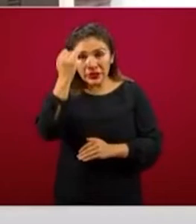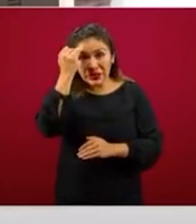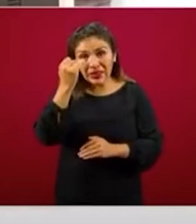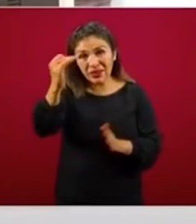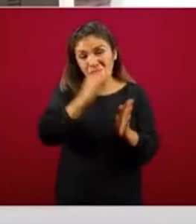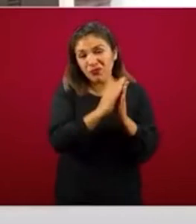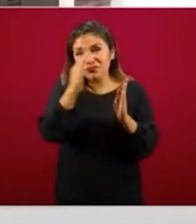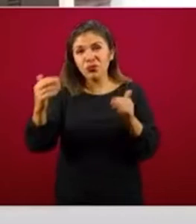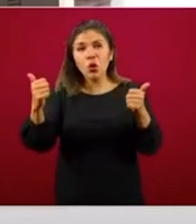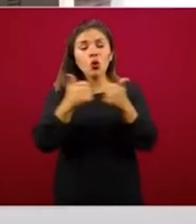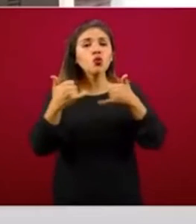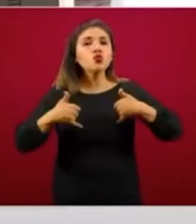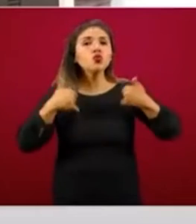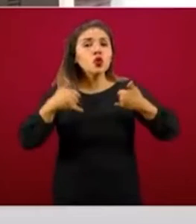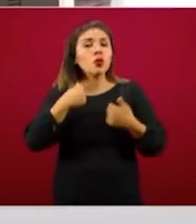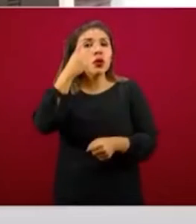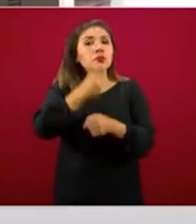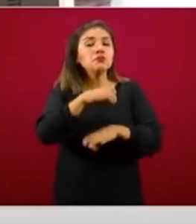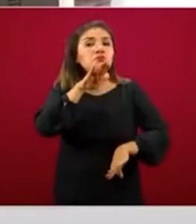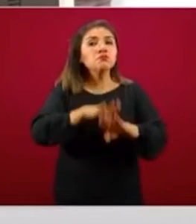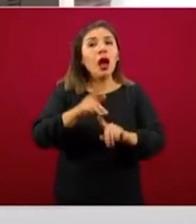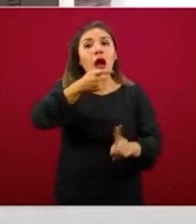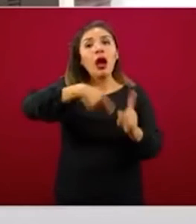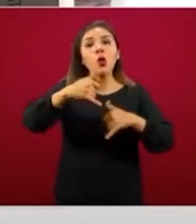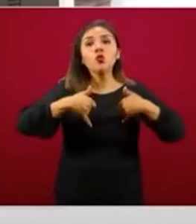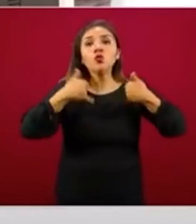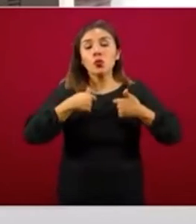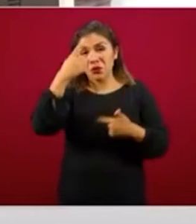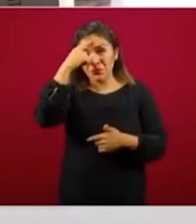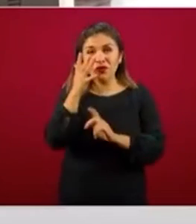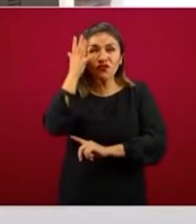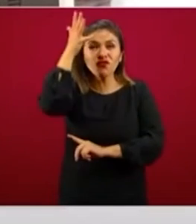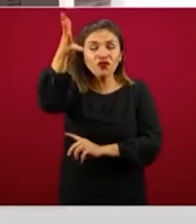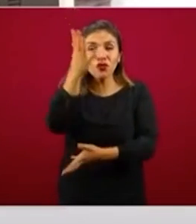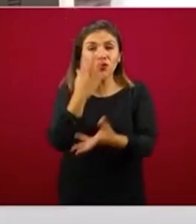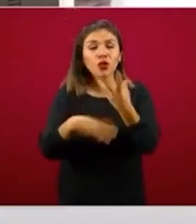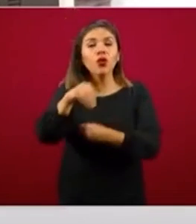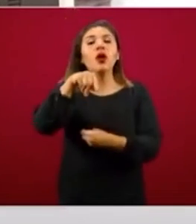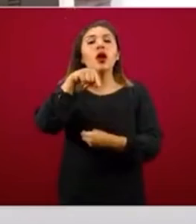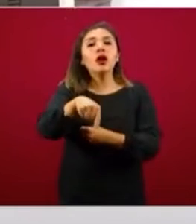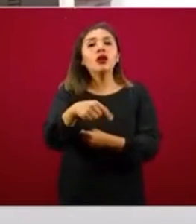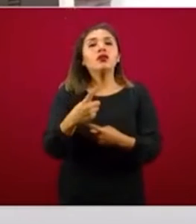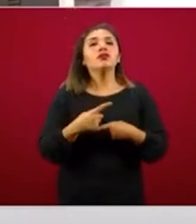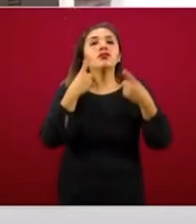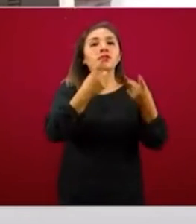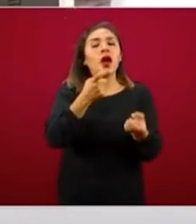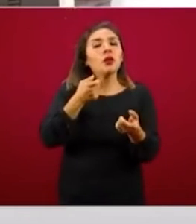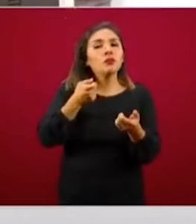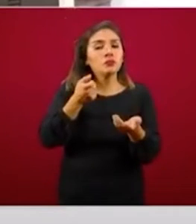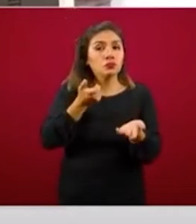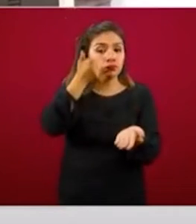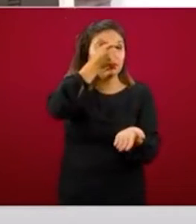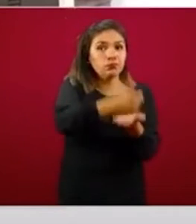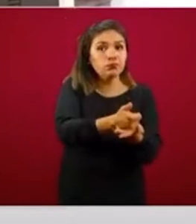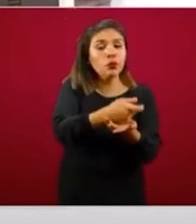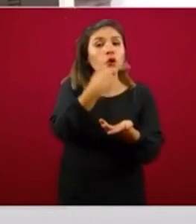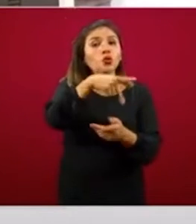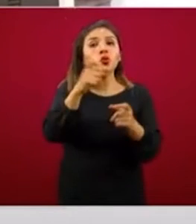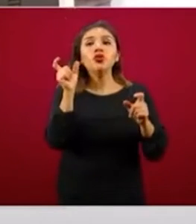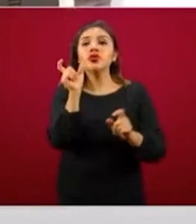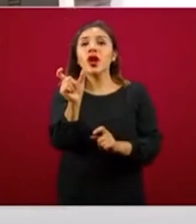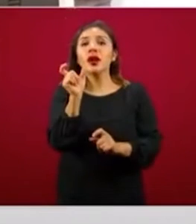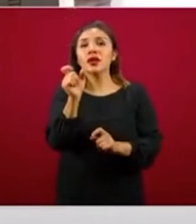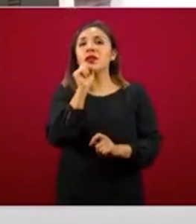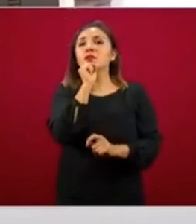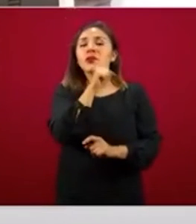en este periodo, con los jóvenes, porque los jóvenes Construyendo el Futuro reciben el depósito en sus propias tarjetas